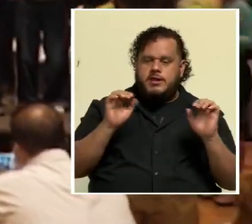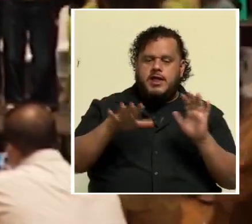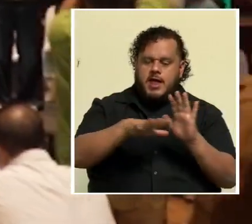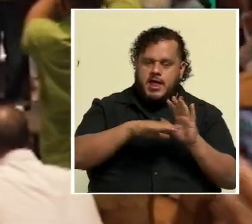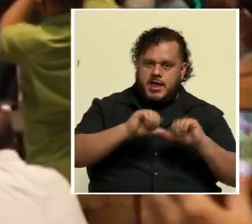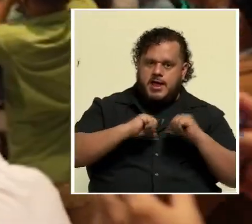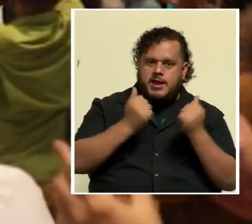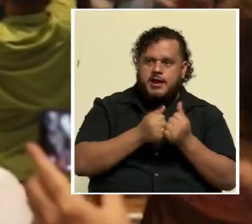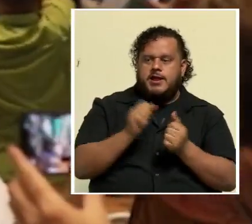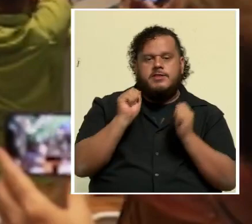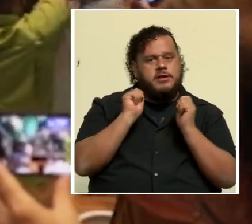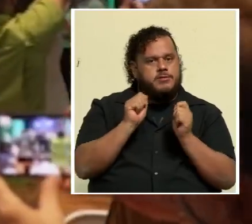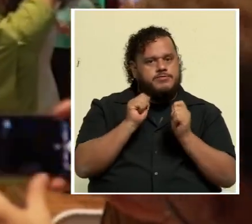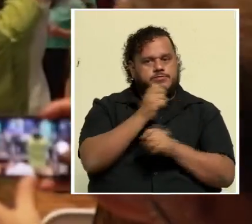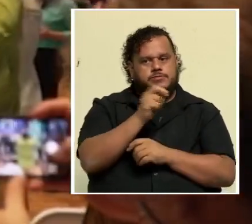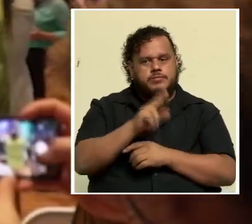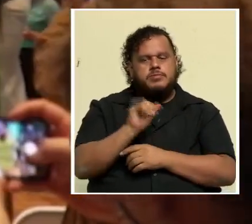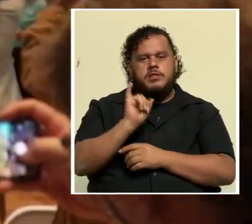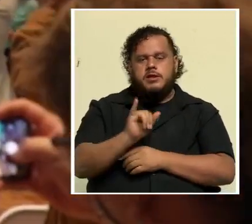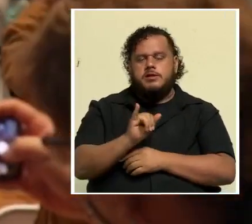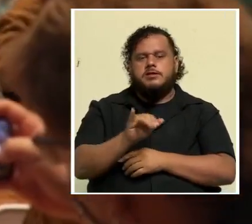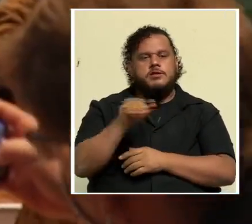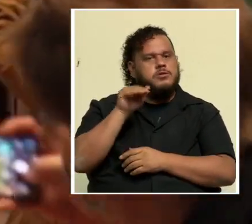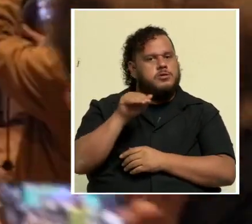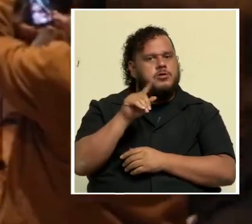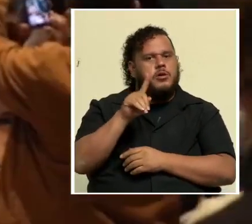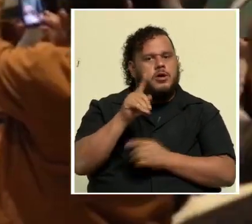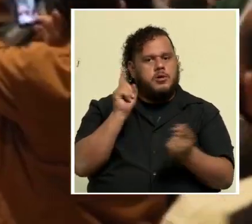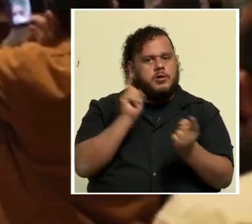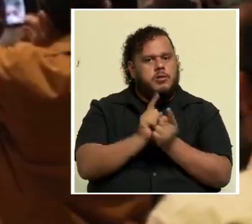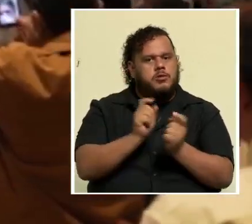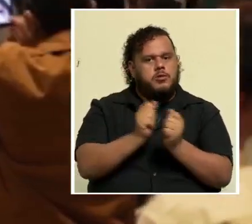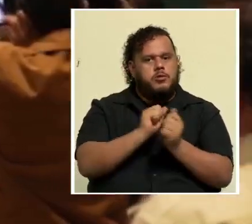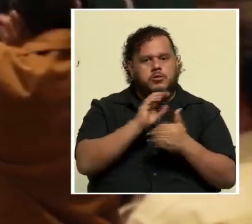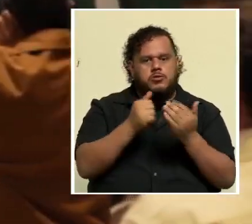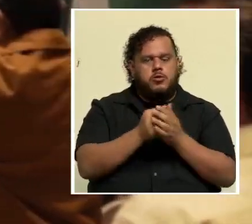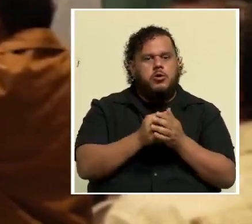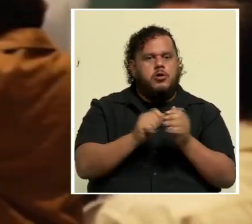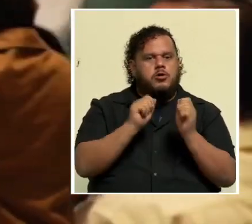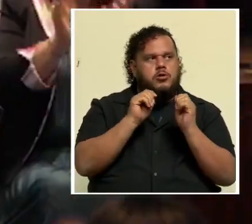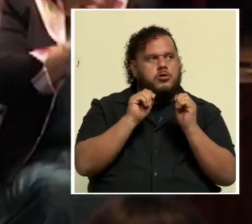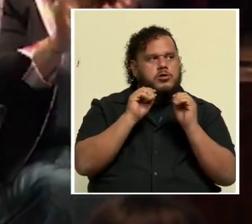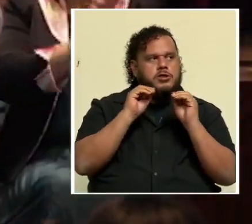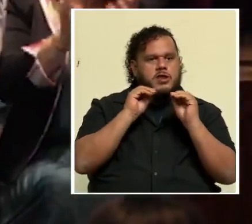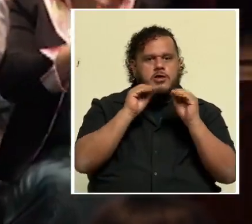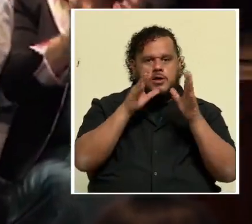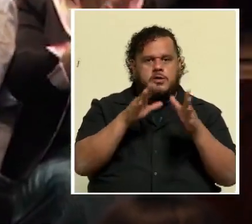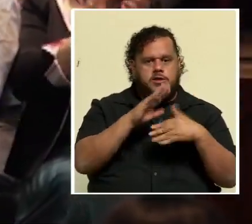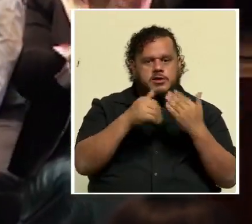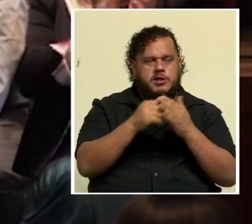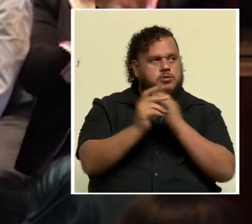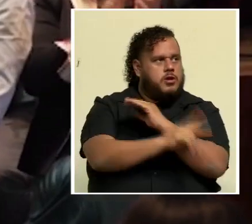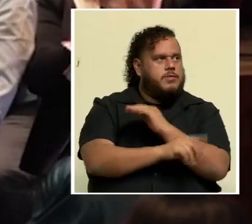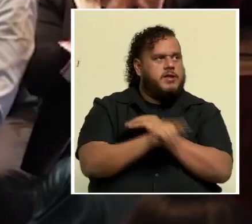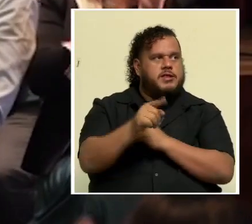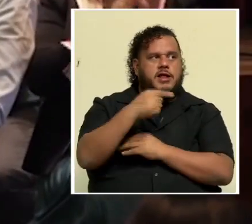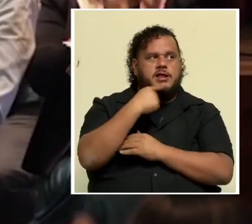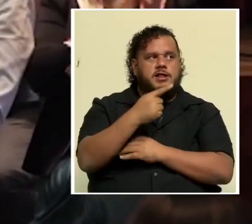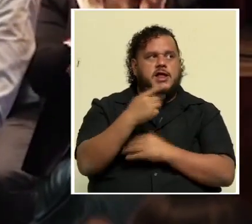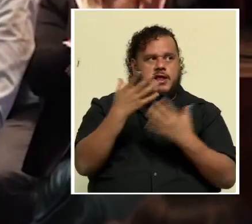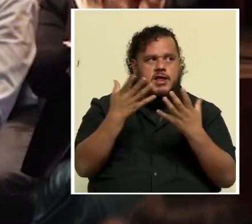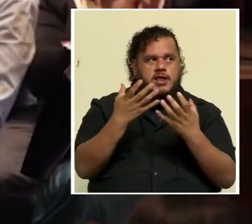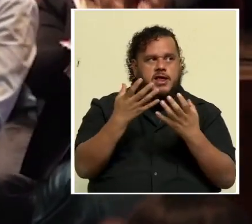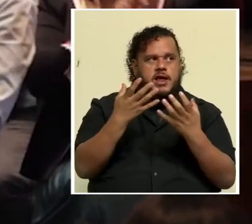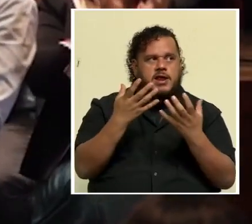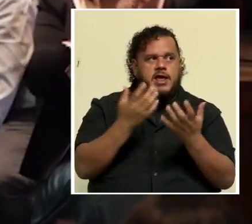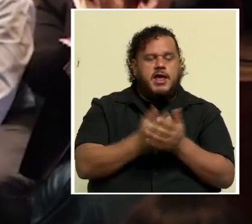educación costarricense. Así lo anunció este sábado en un encuentro con los educadores de todo el país. El candidato agregó que busca rescatar y